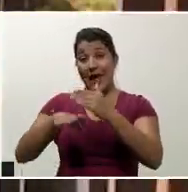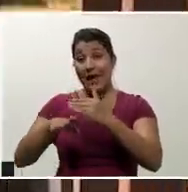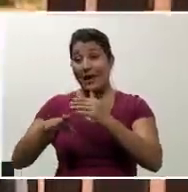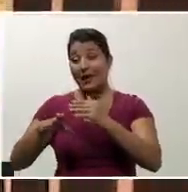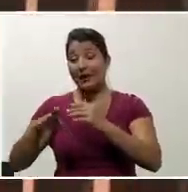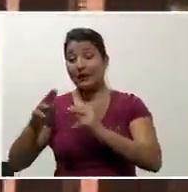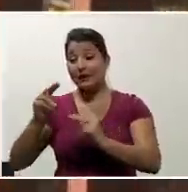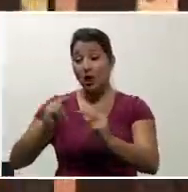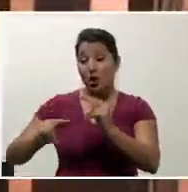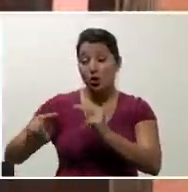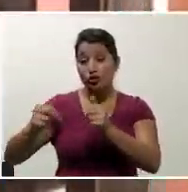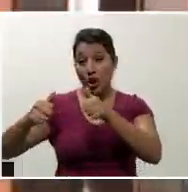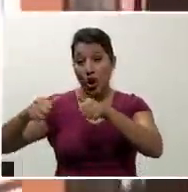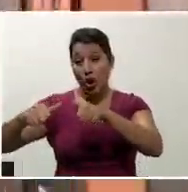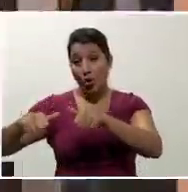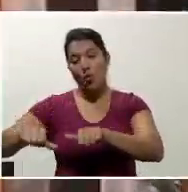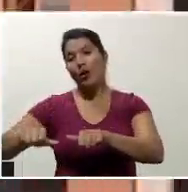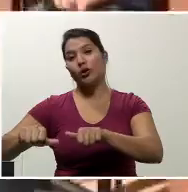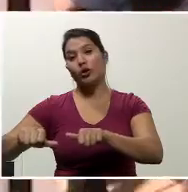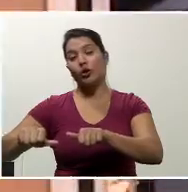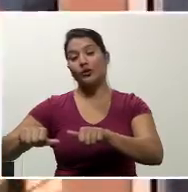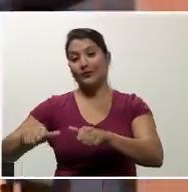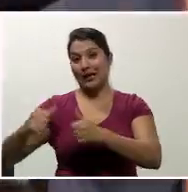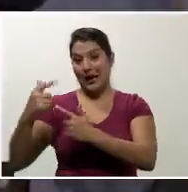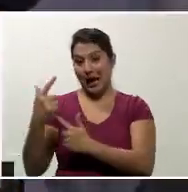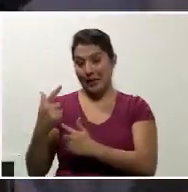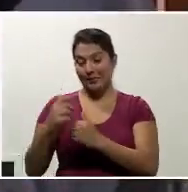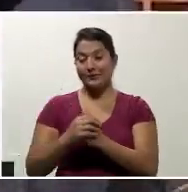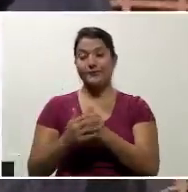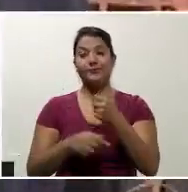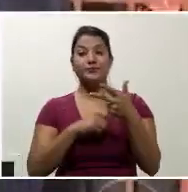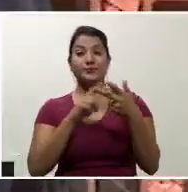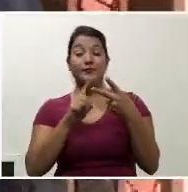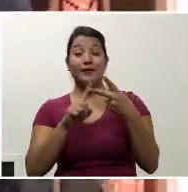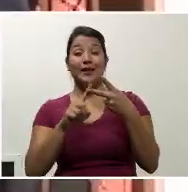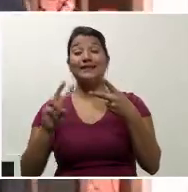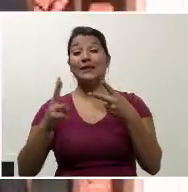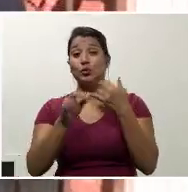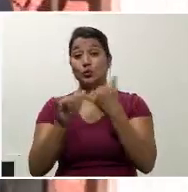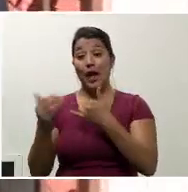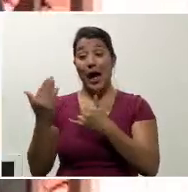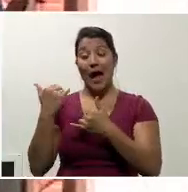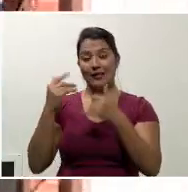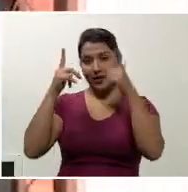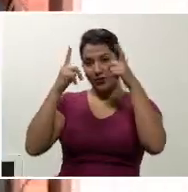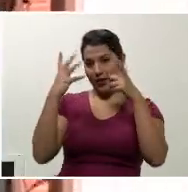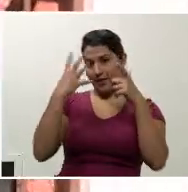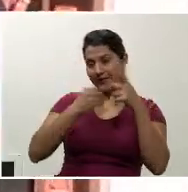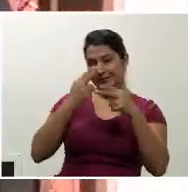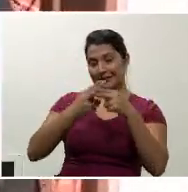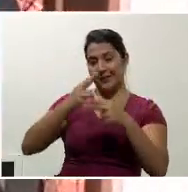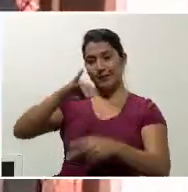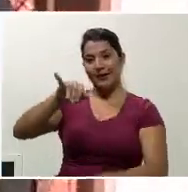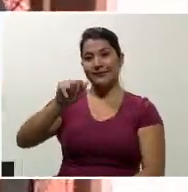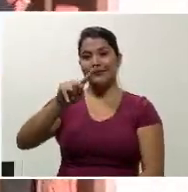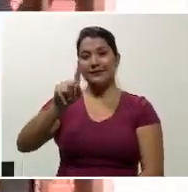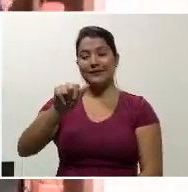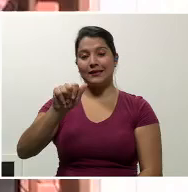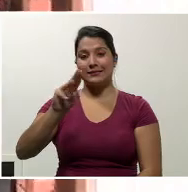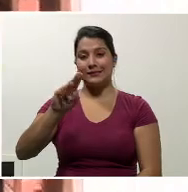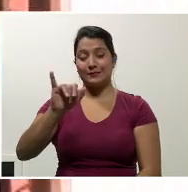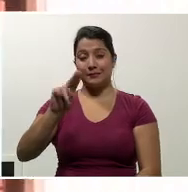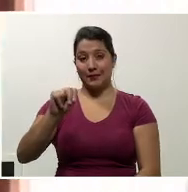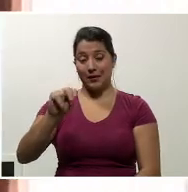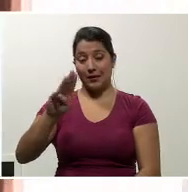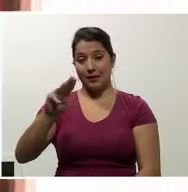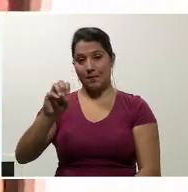que impulsó el exmandatario. Y la segunda denuncia la interpuso la ex reina de belleza Yasmín Morales. Arias junto con